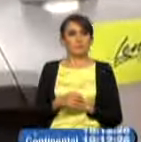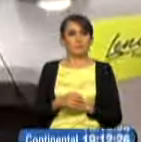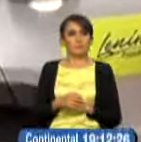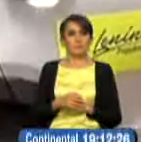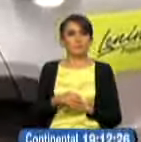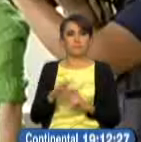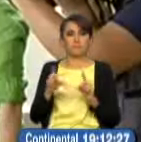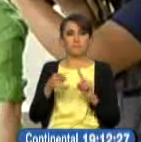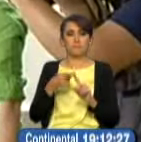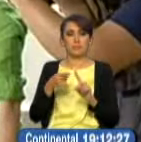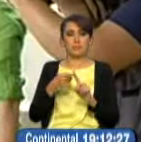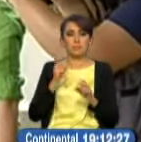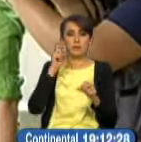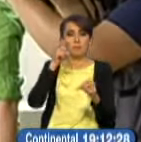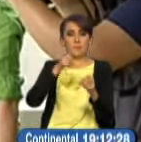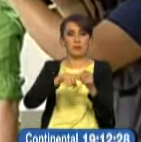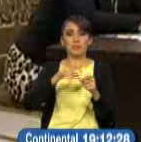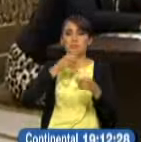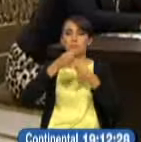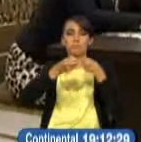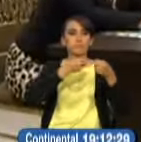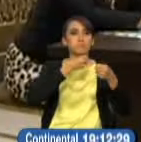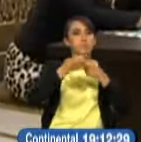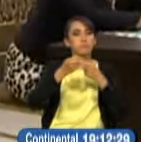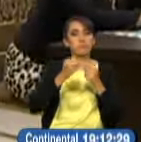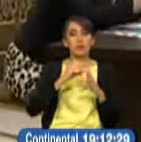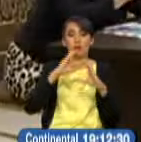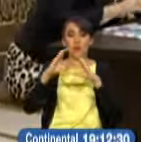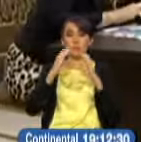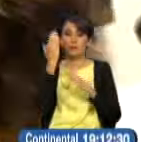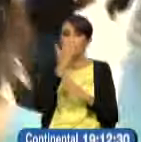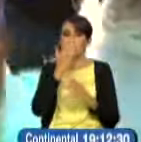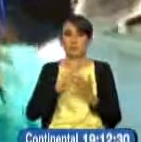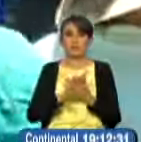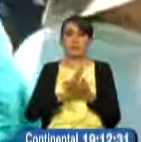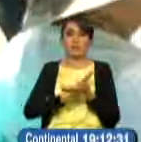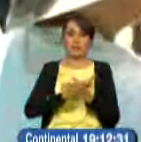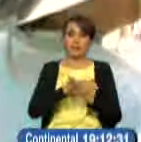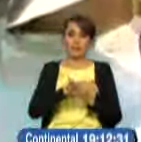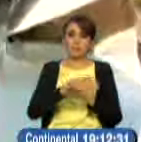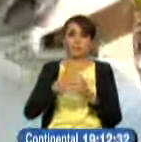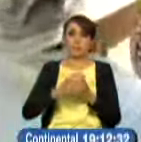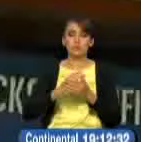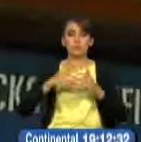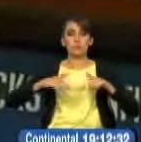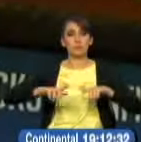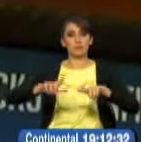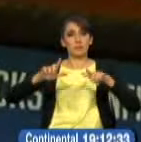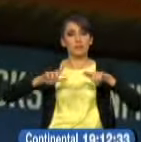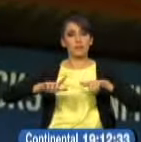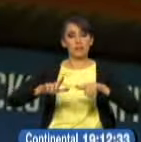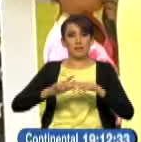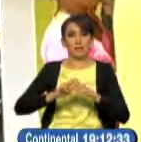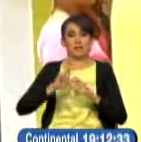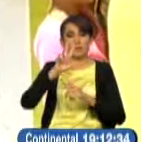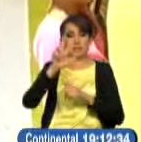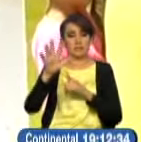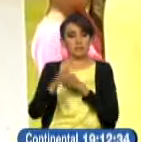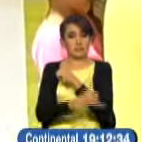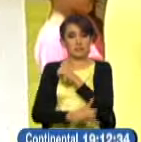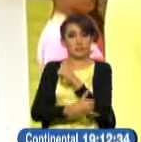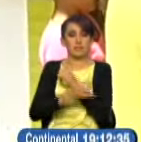Primero participó de una entrevista con medios de comunicación locales. Seguido de esto, Lenín Moreno, candidato presidencial por el movimiento Alianza